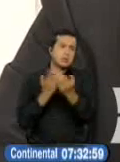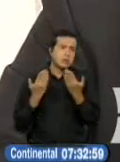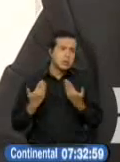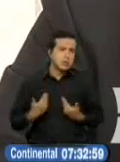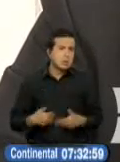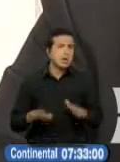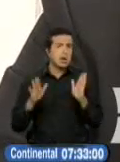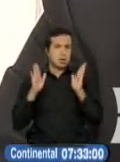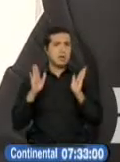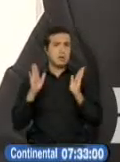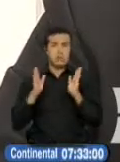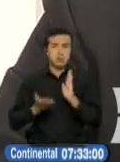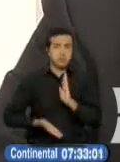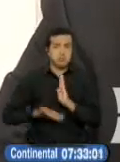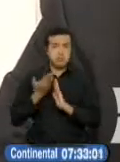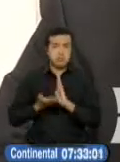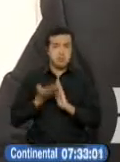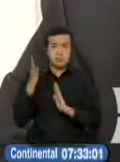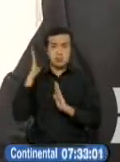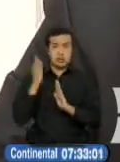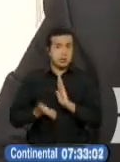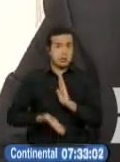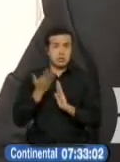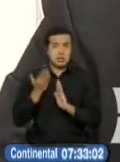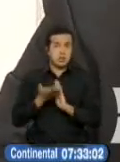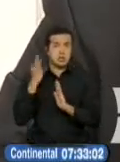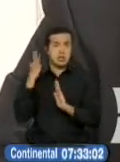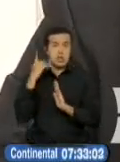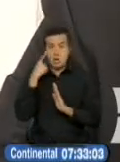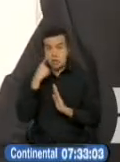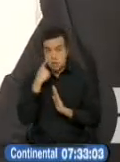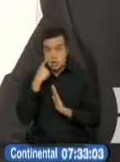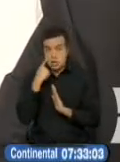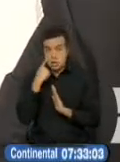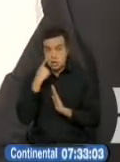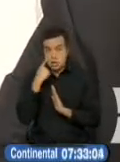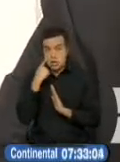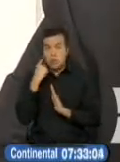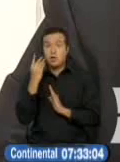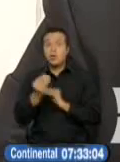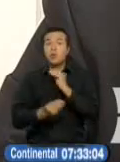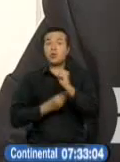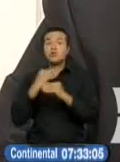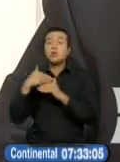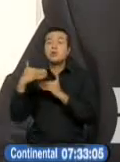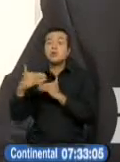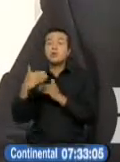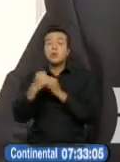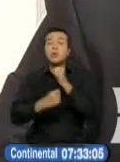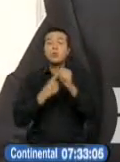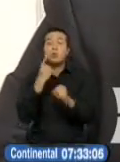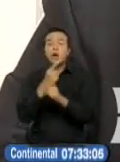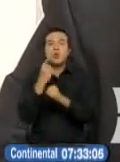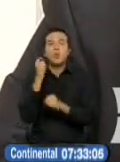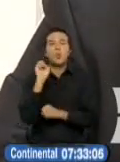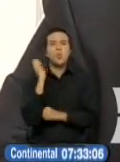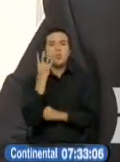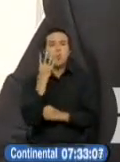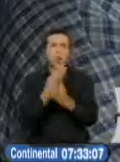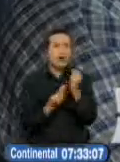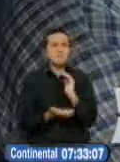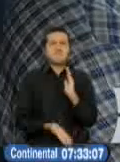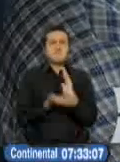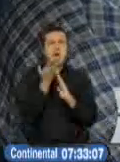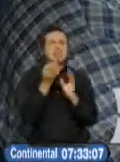quiere decir que si no crecemos más, si no nos mantenemos únicamente a la velocidad que estamos ahora, vamos a terminar este año cuadruplicando el